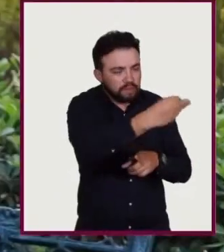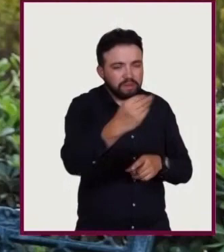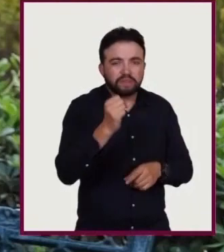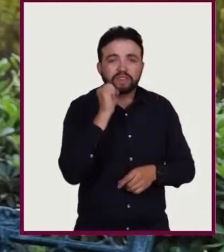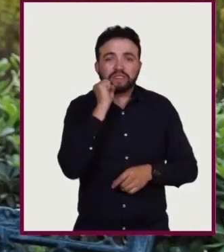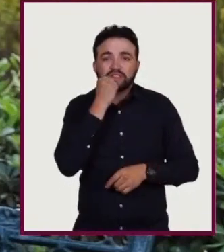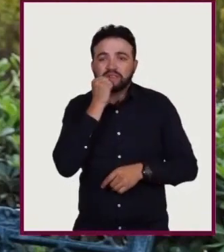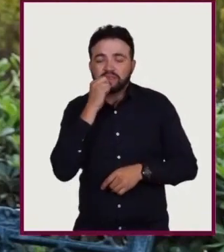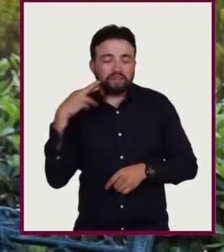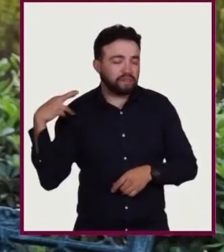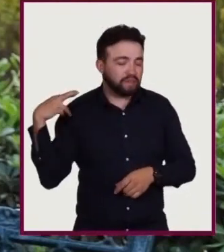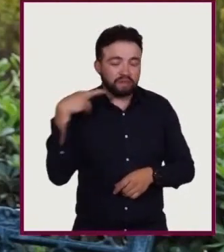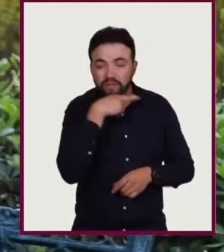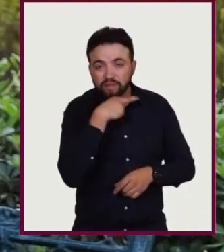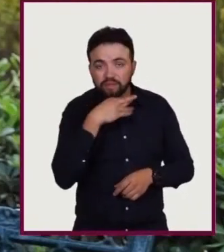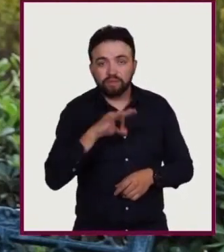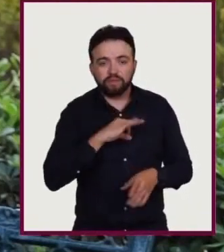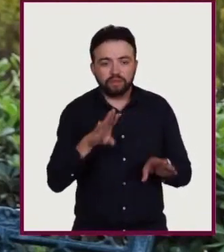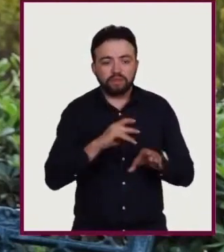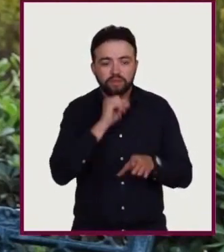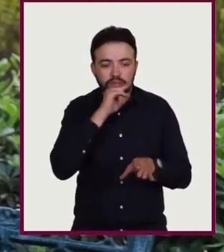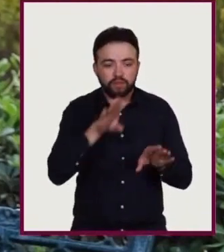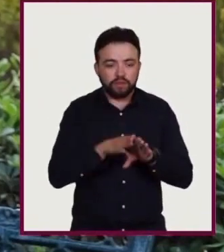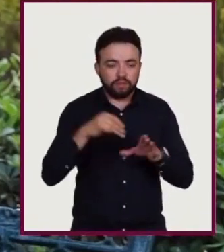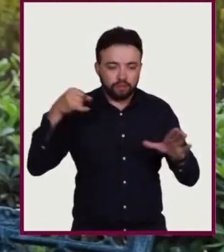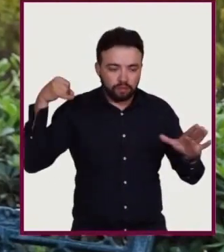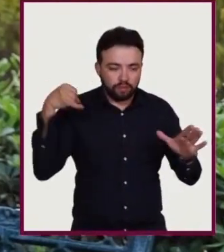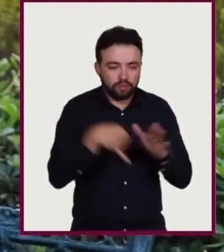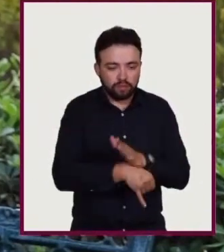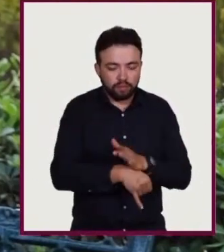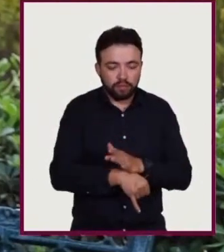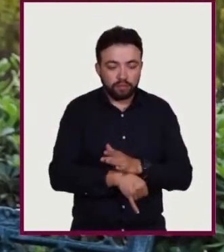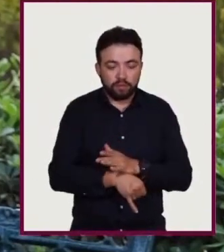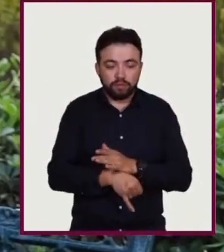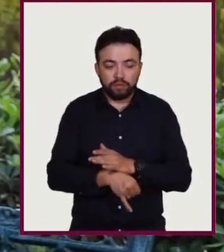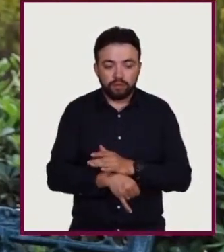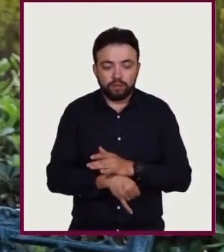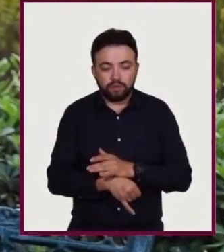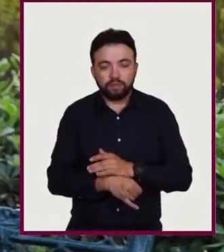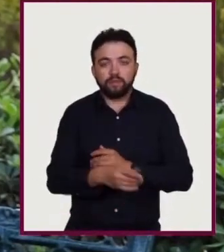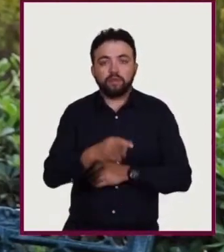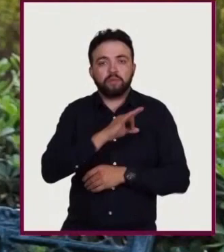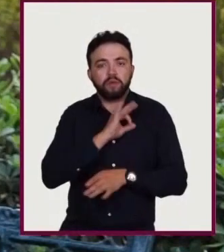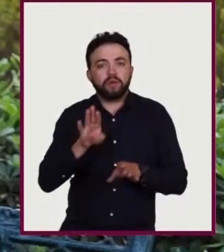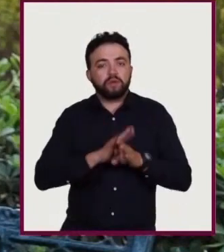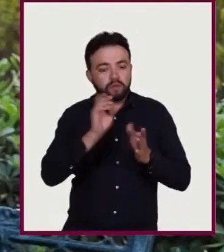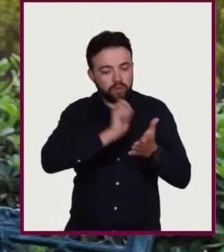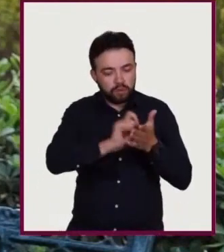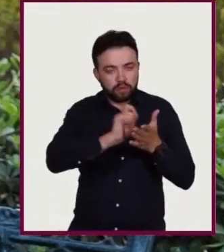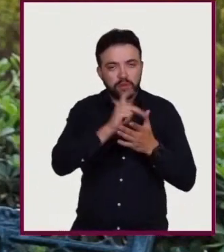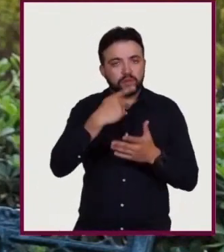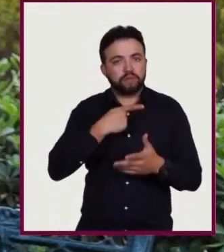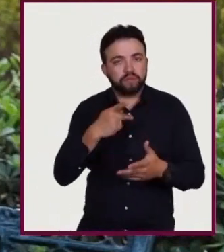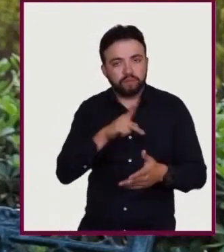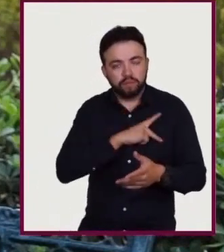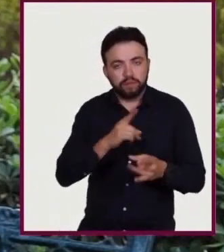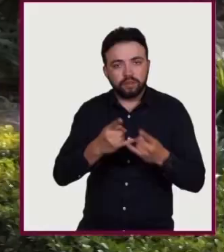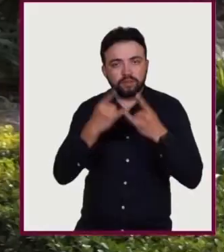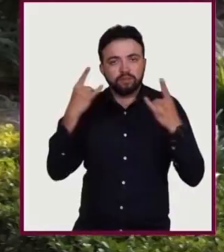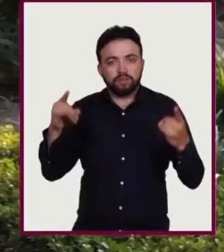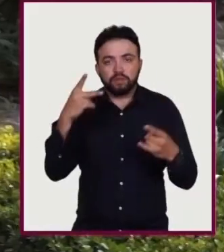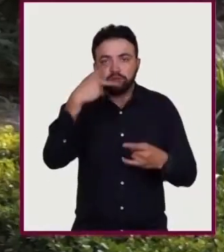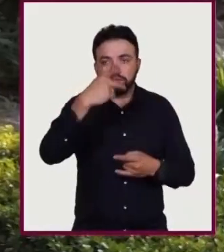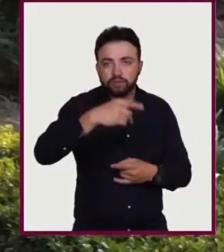que podemos profundizar en el grado de lectura de la imagen. Incluso somos capaces de escribir parte de la historia que compartiremos a las futuras